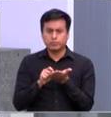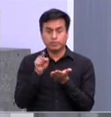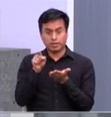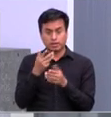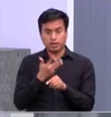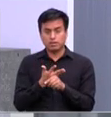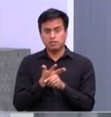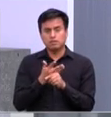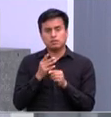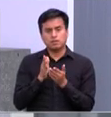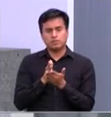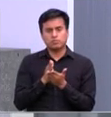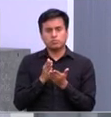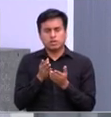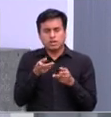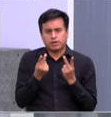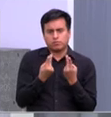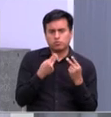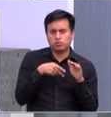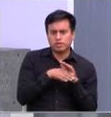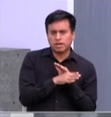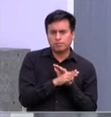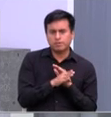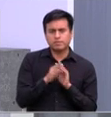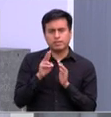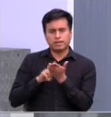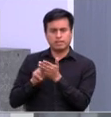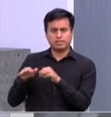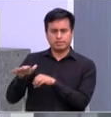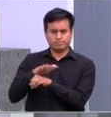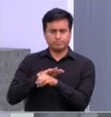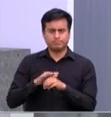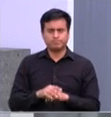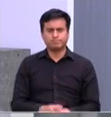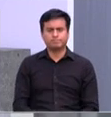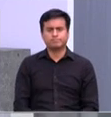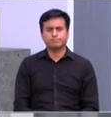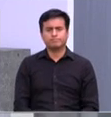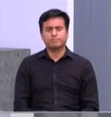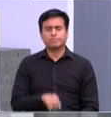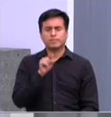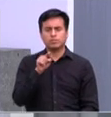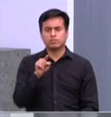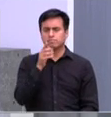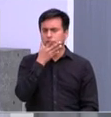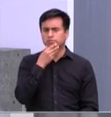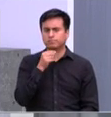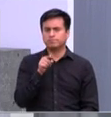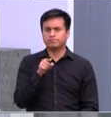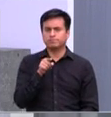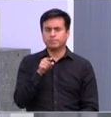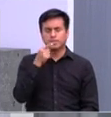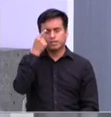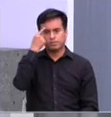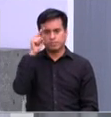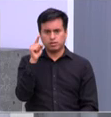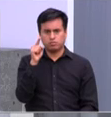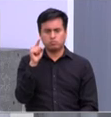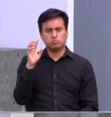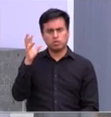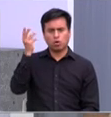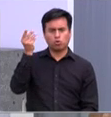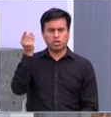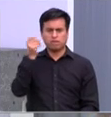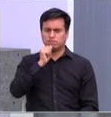es lugar de evasión, de refugio, de escape de la realidad. Eso es bello, pero no es